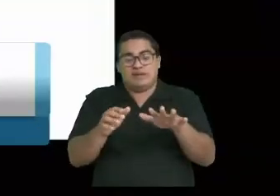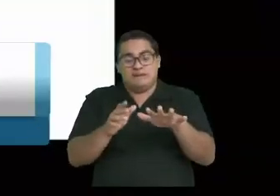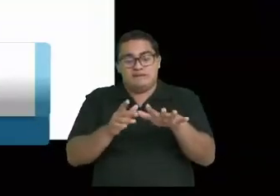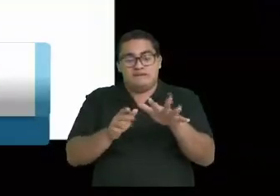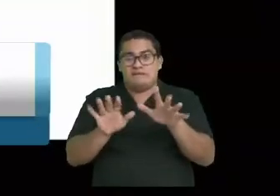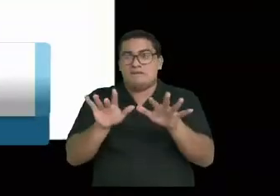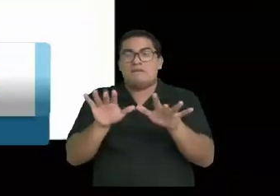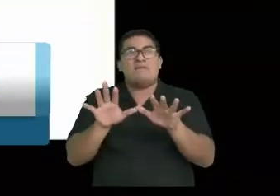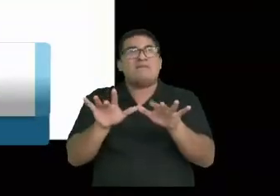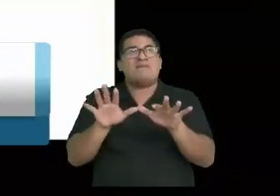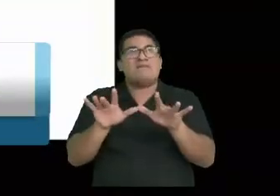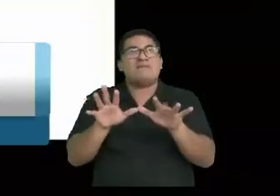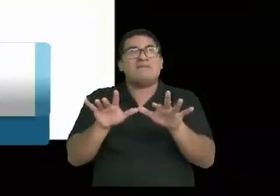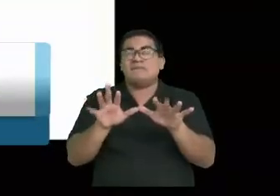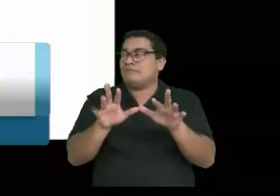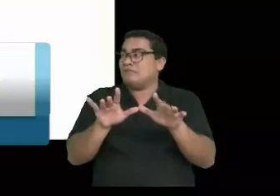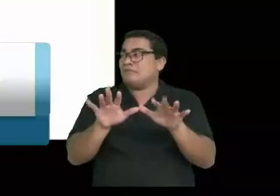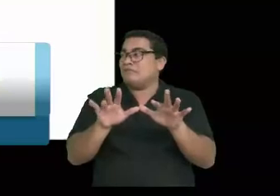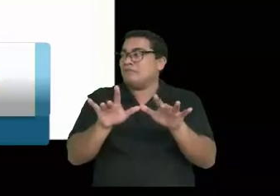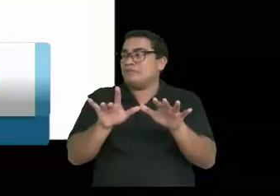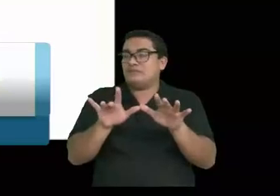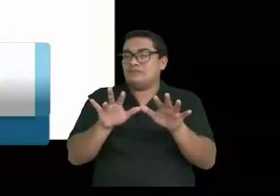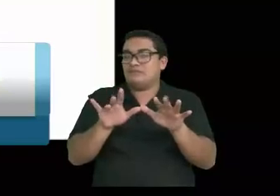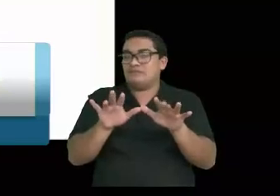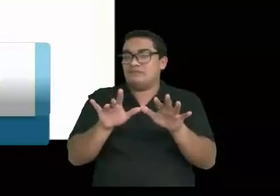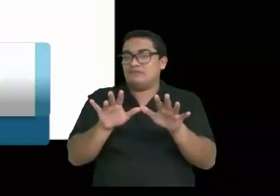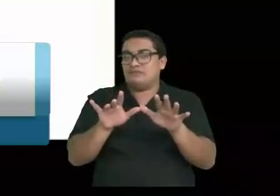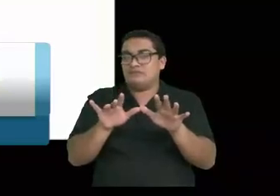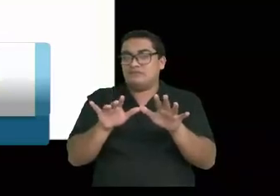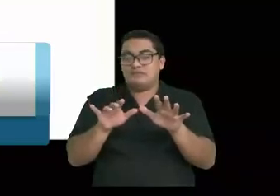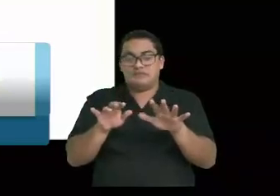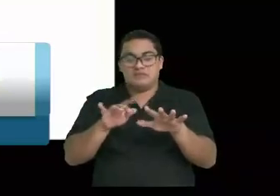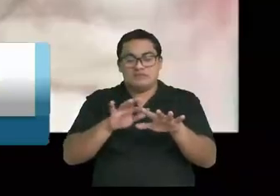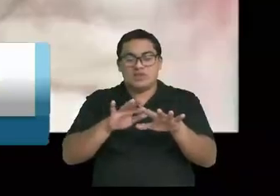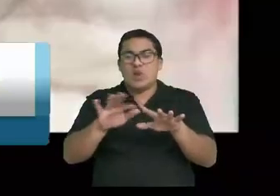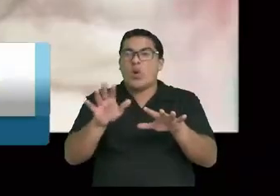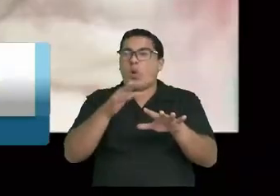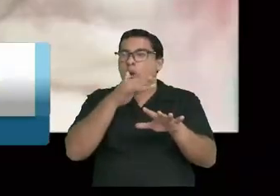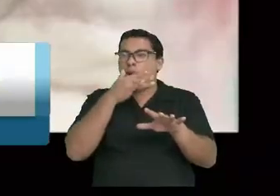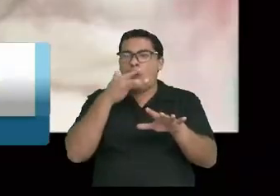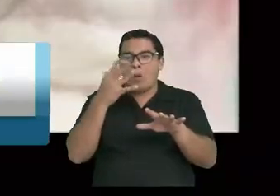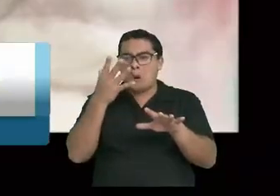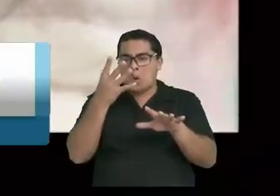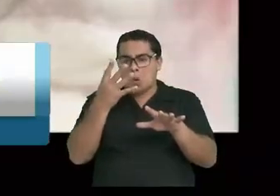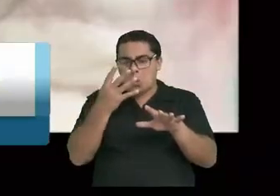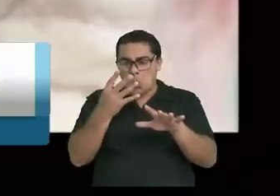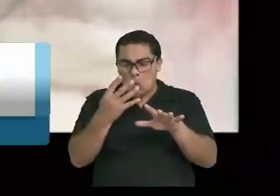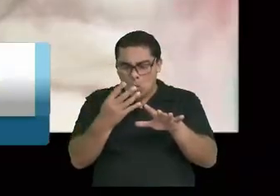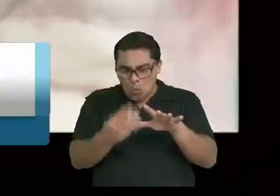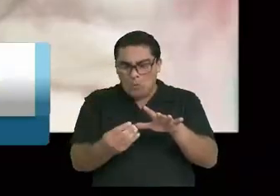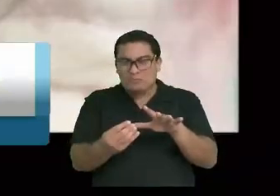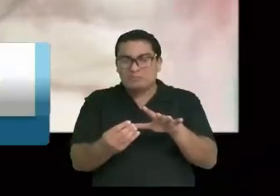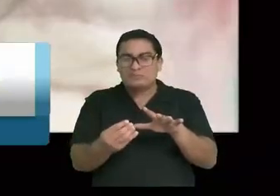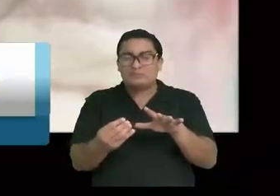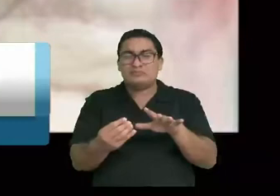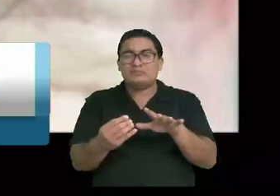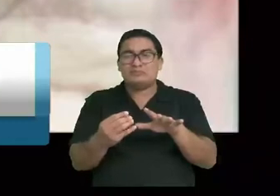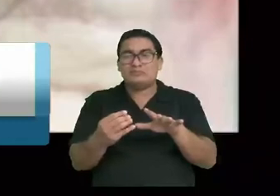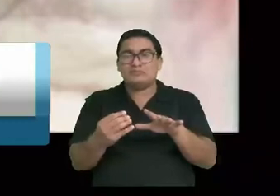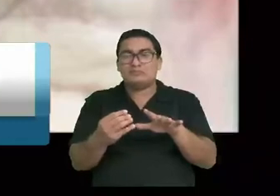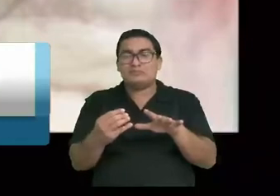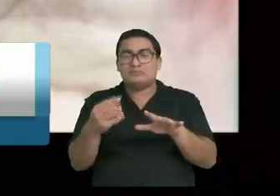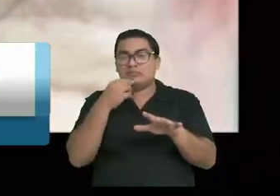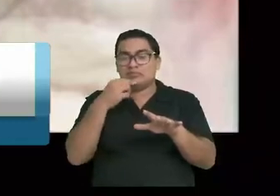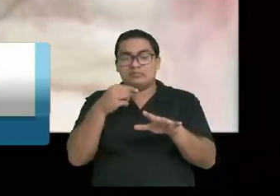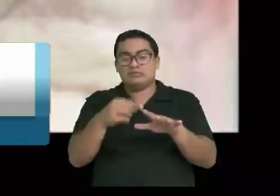mano, sobre todo, ¿verdad? Las manos se ponen de coloración pálida. Luego viene la coloración